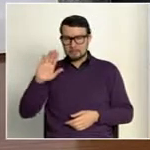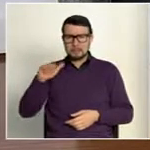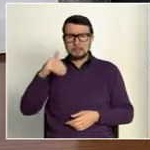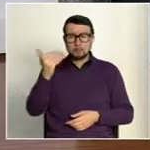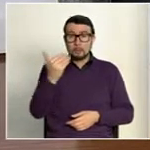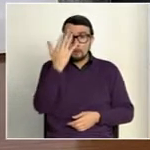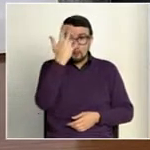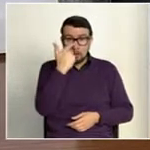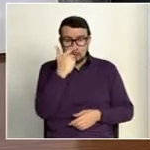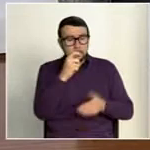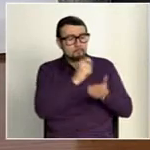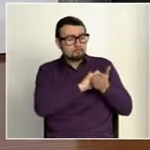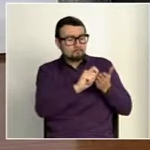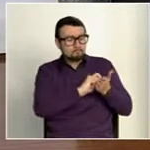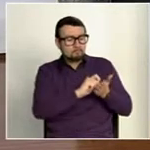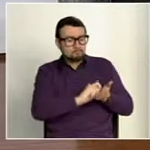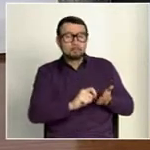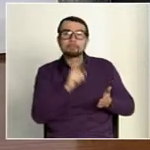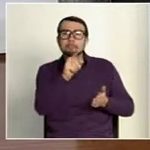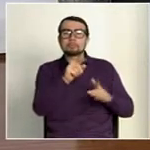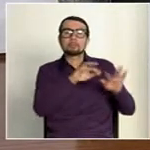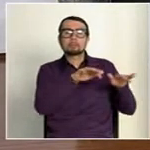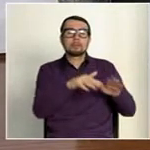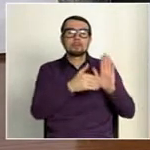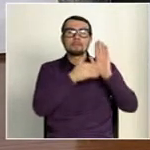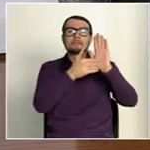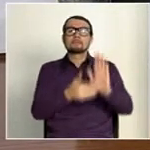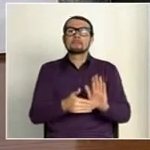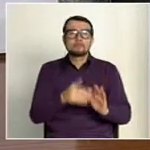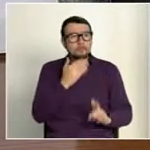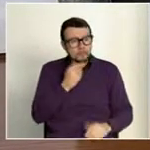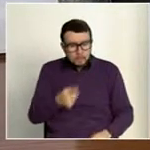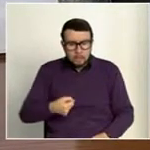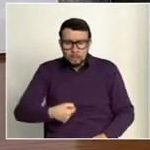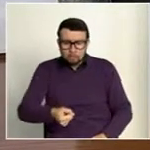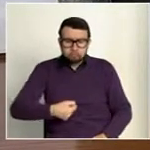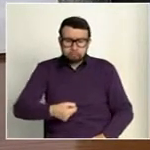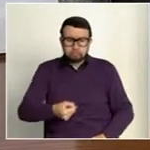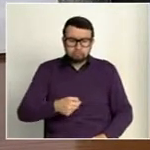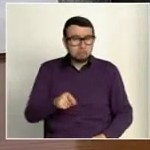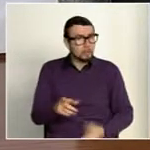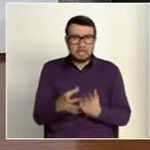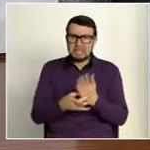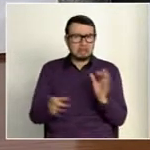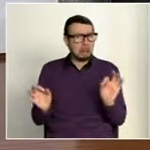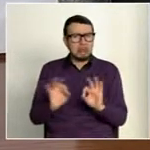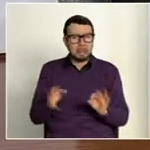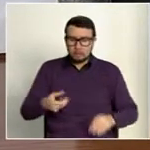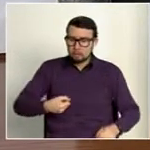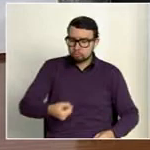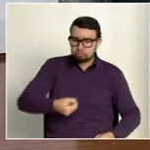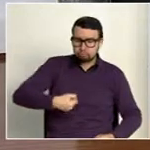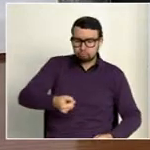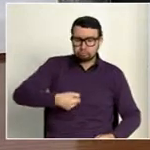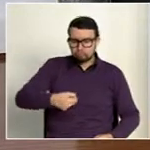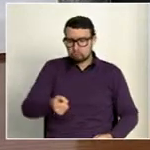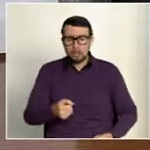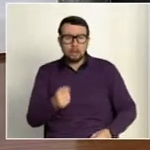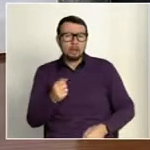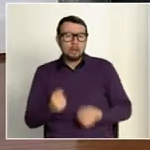buscando medicamentos Dr. Rojas. En un sartén seco, a fuego medio o